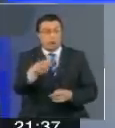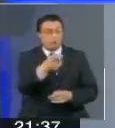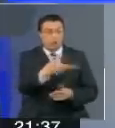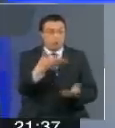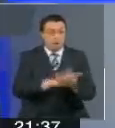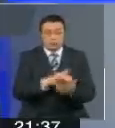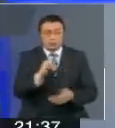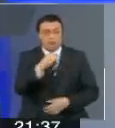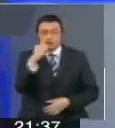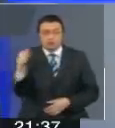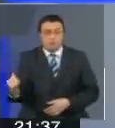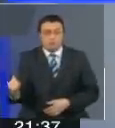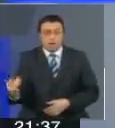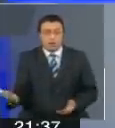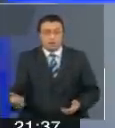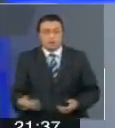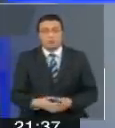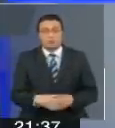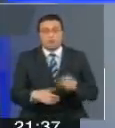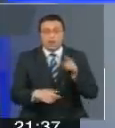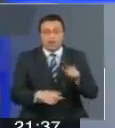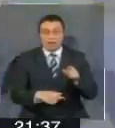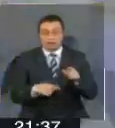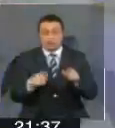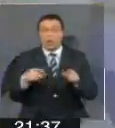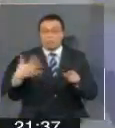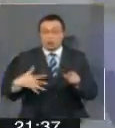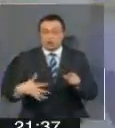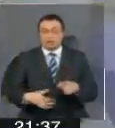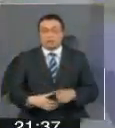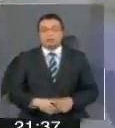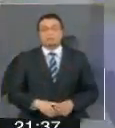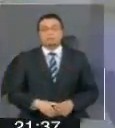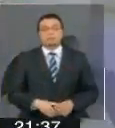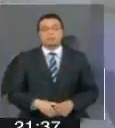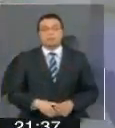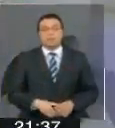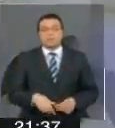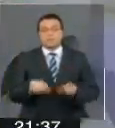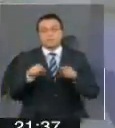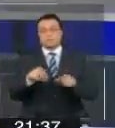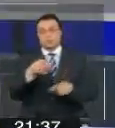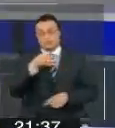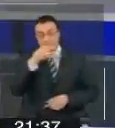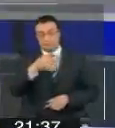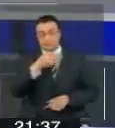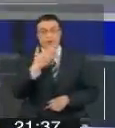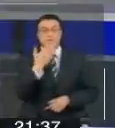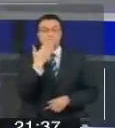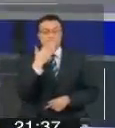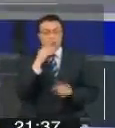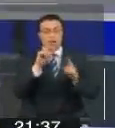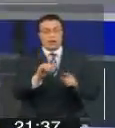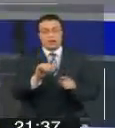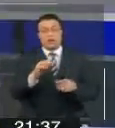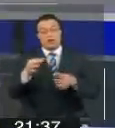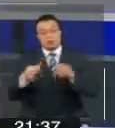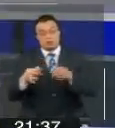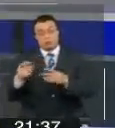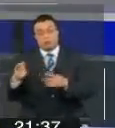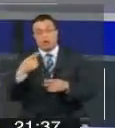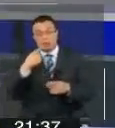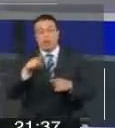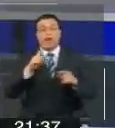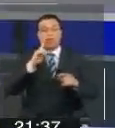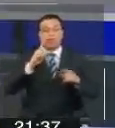matar. Carmen, eso es importante. Hoy día se decía de parte de peritos y también del magistrado que hay